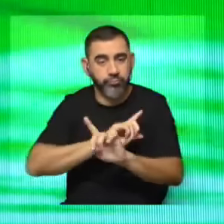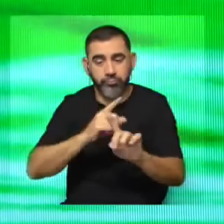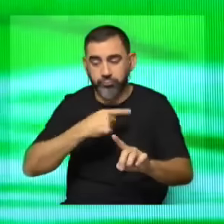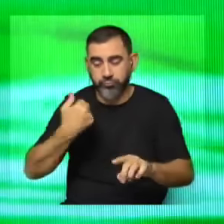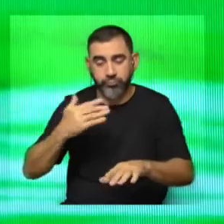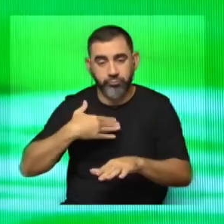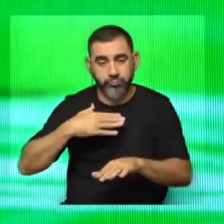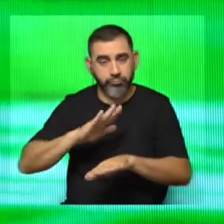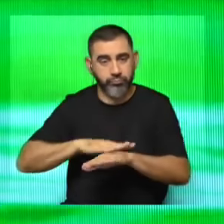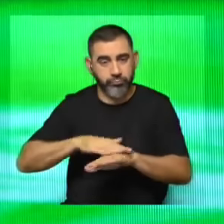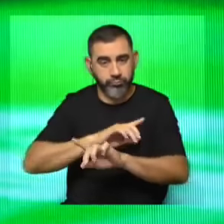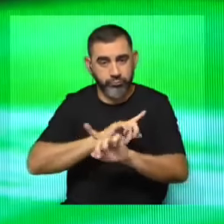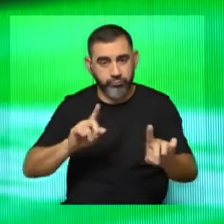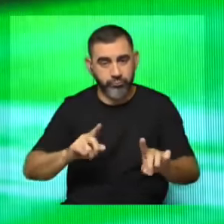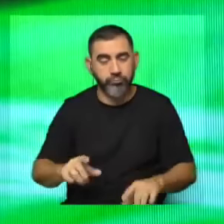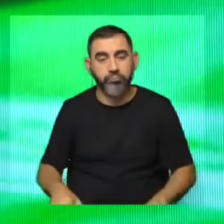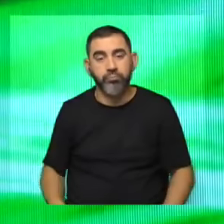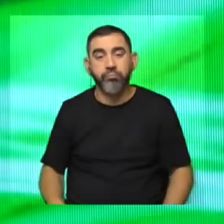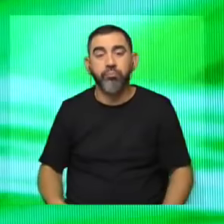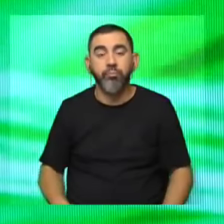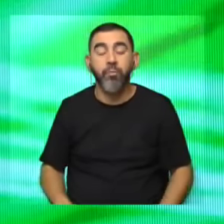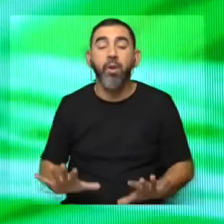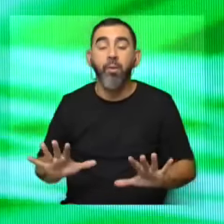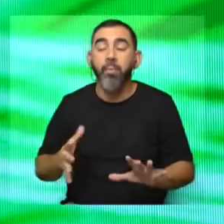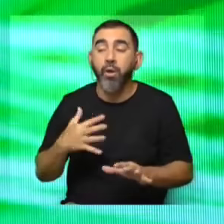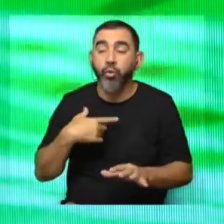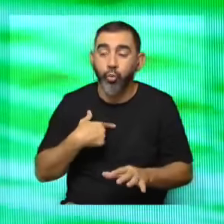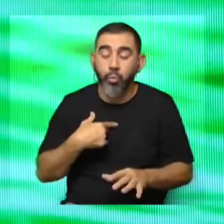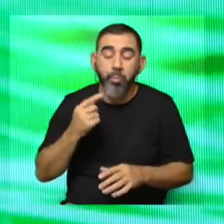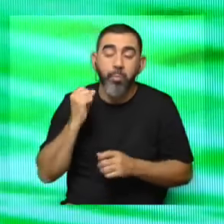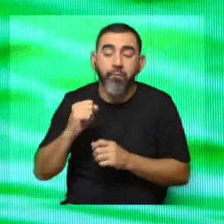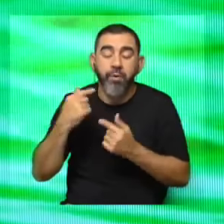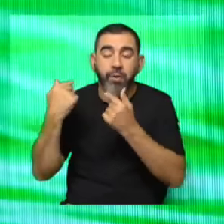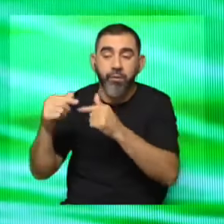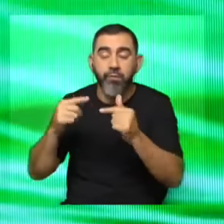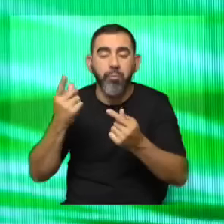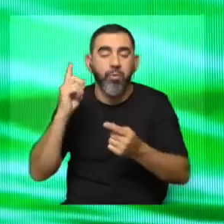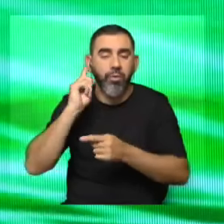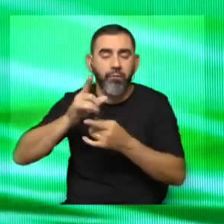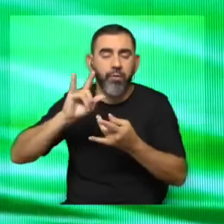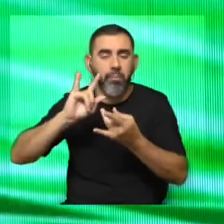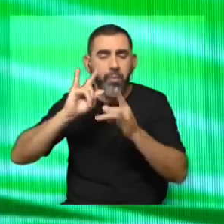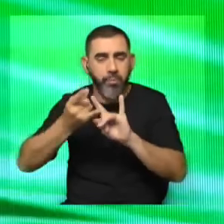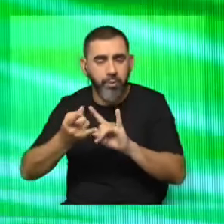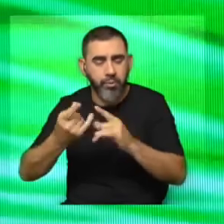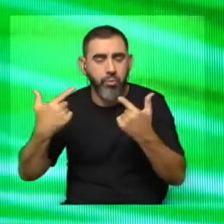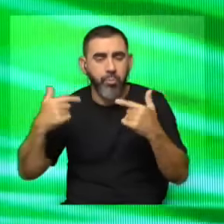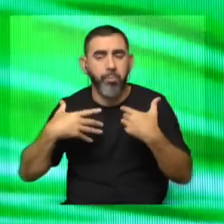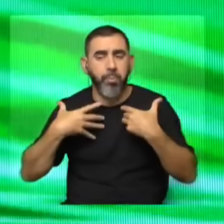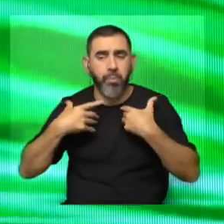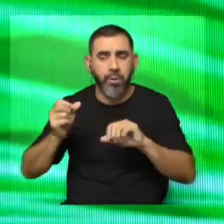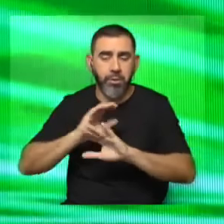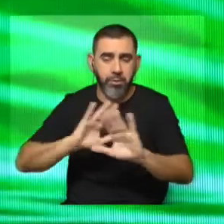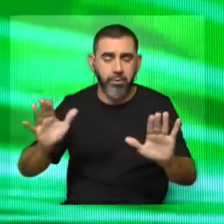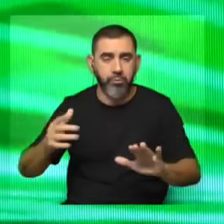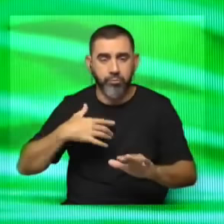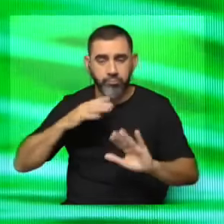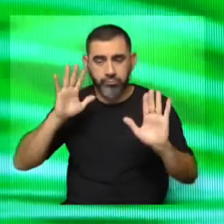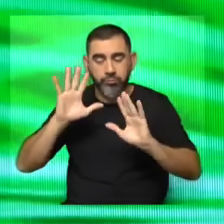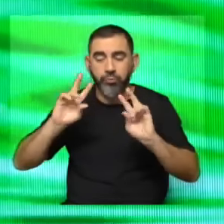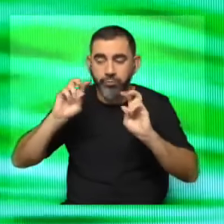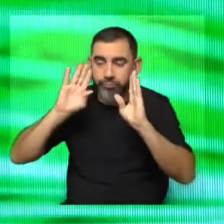de nosotros quizás hubiéramos optado por otra forma pero bueno eso se definió en el parlamento se definió en el Ministerio de salud y nosotros nos